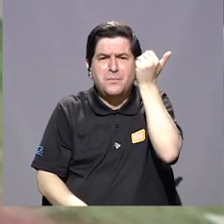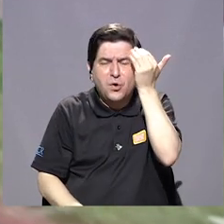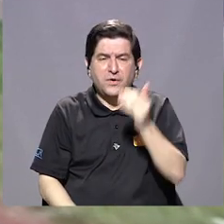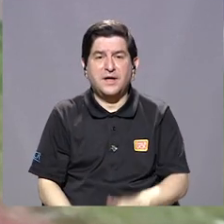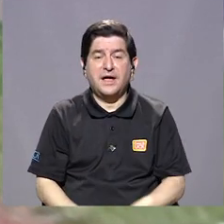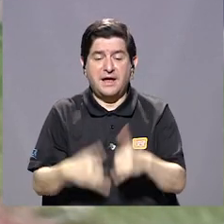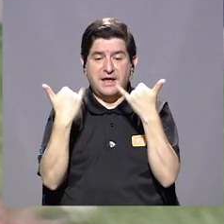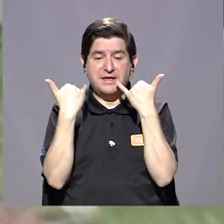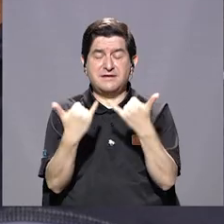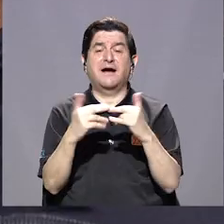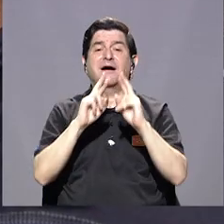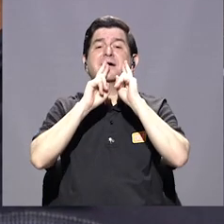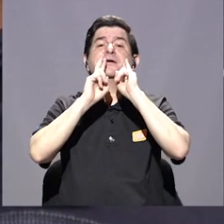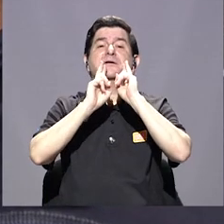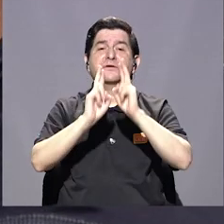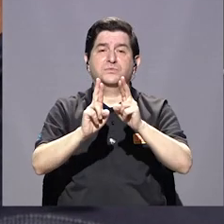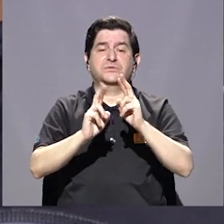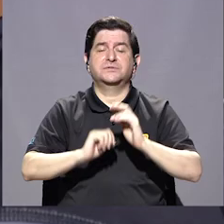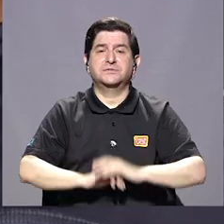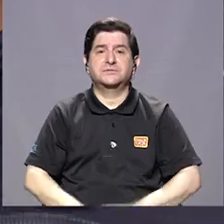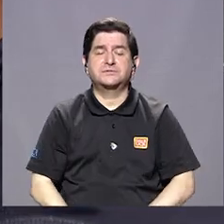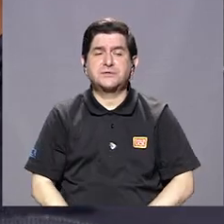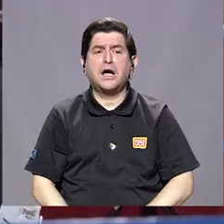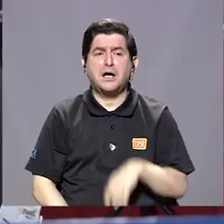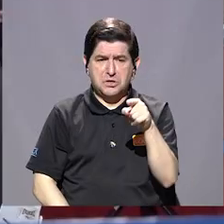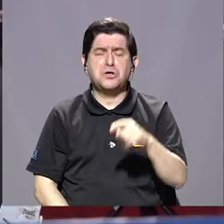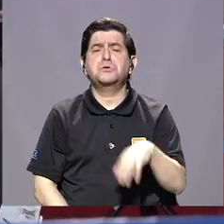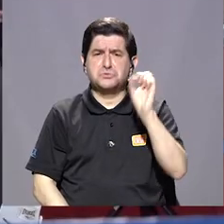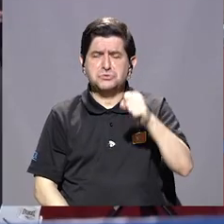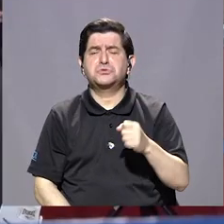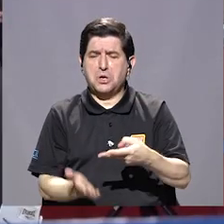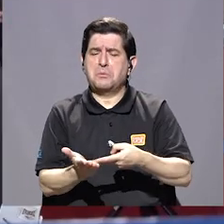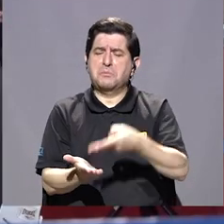sido respondidas y ha valido la pena.